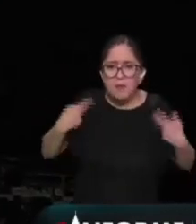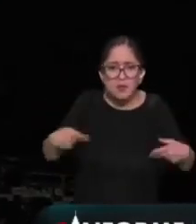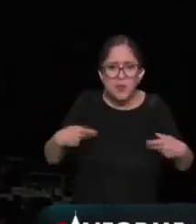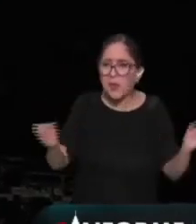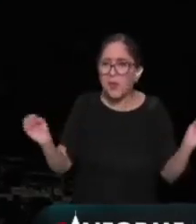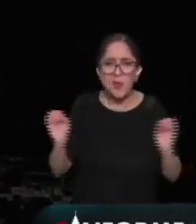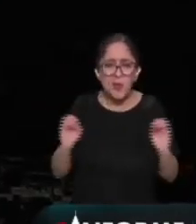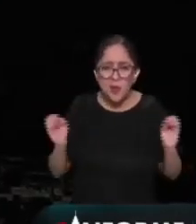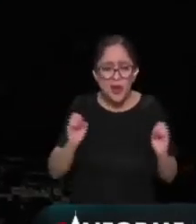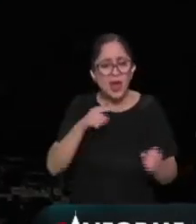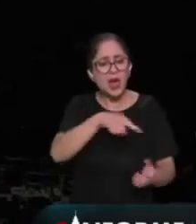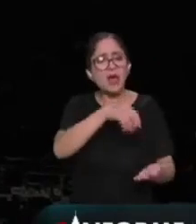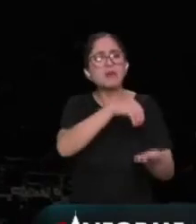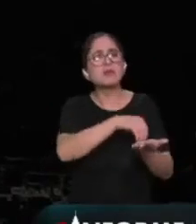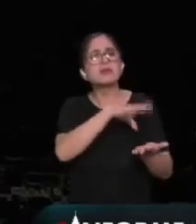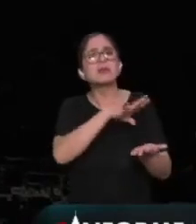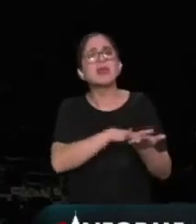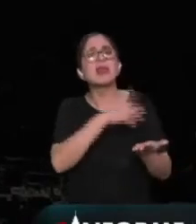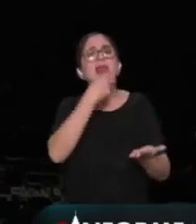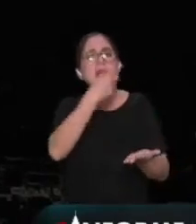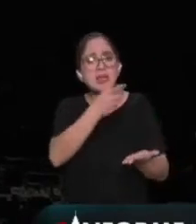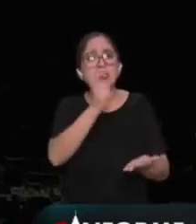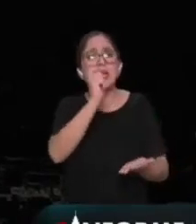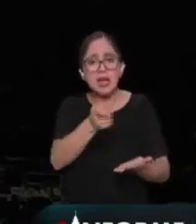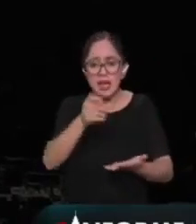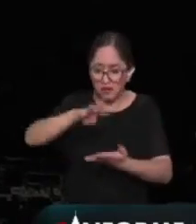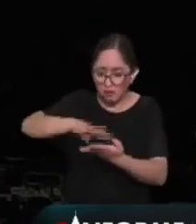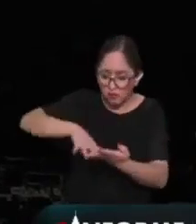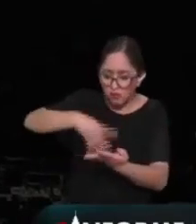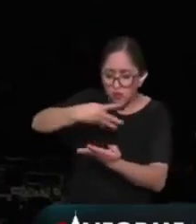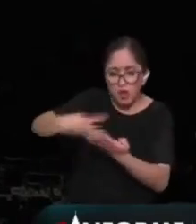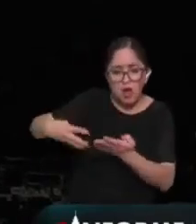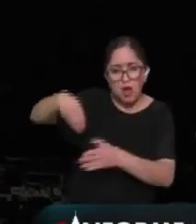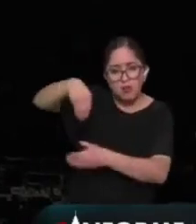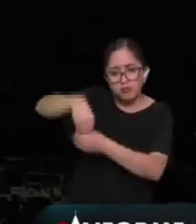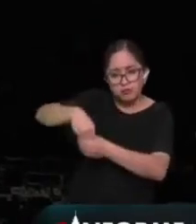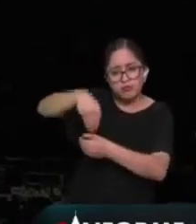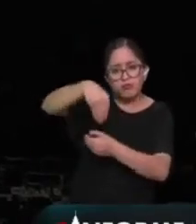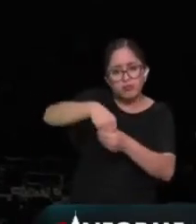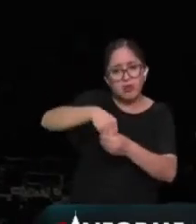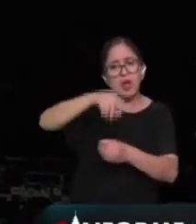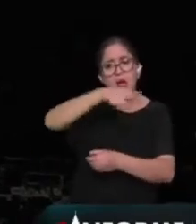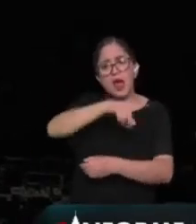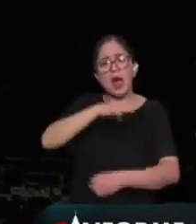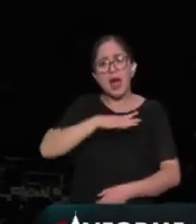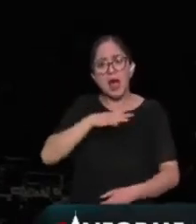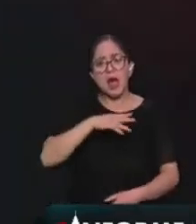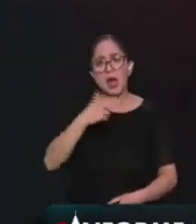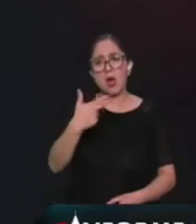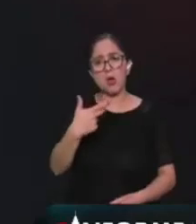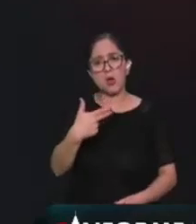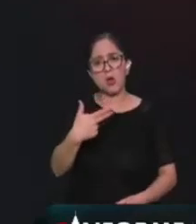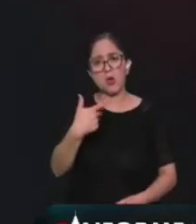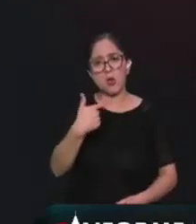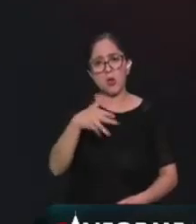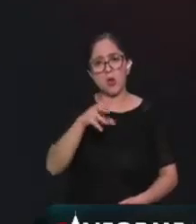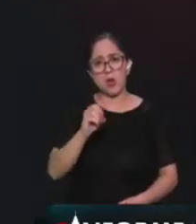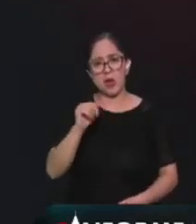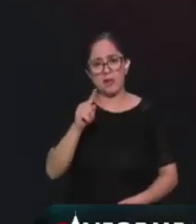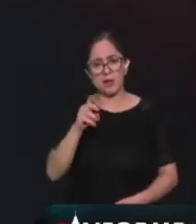en la sentencia decía que en la coladera del baño habían encontrado los restos de Hugo Alberto Wallace.